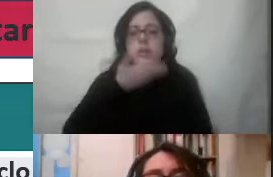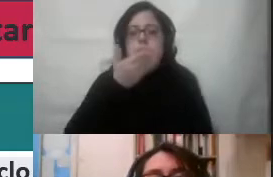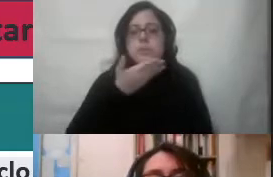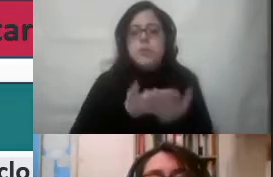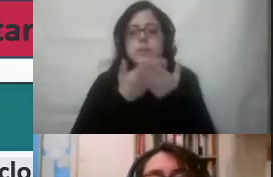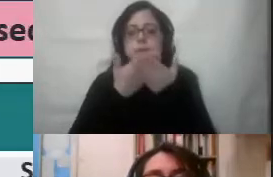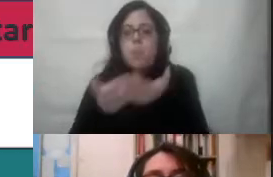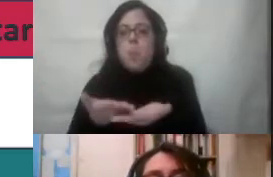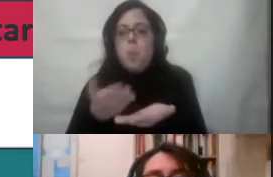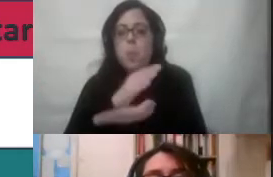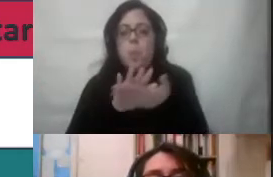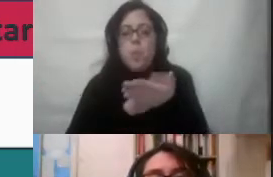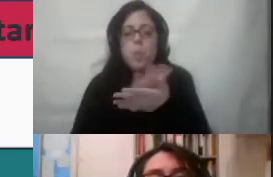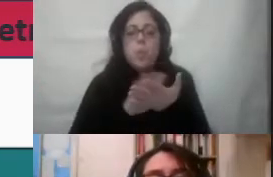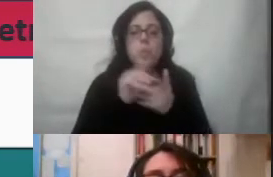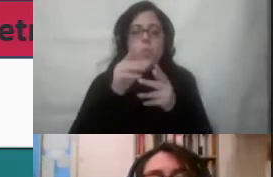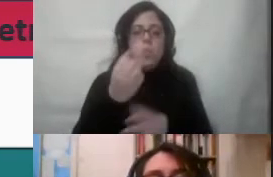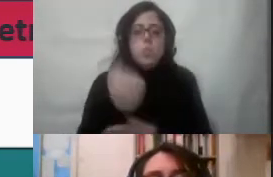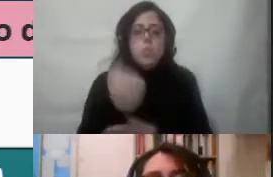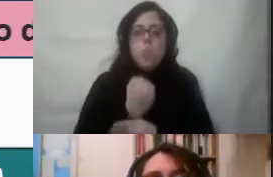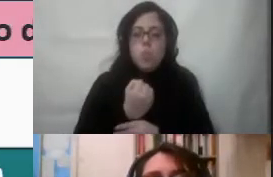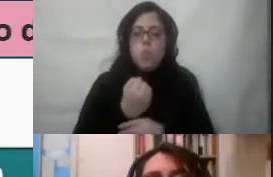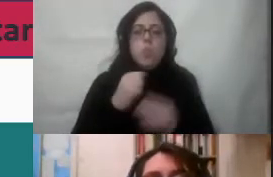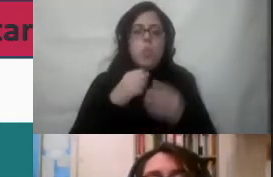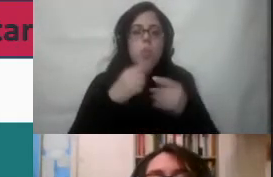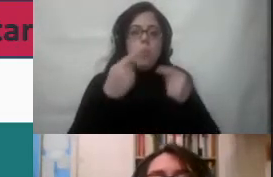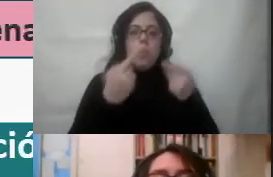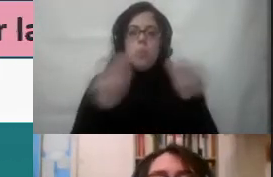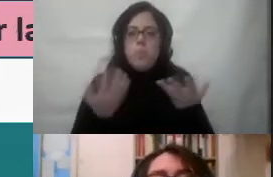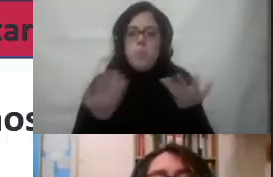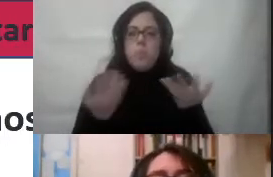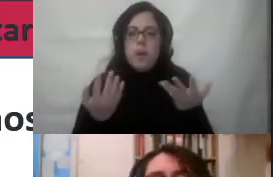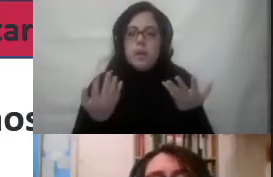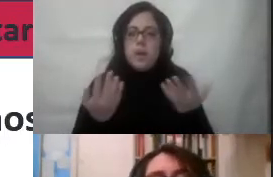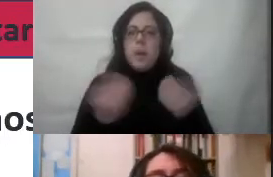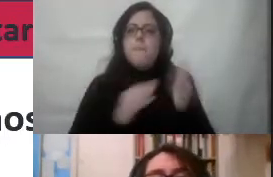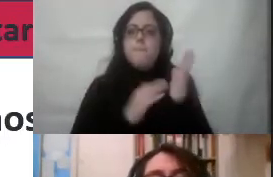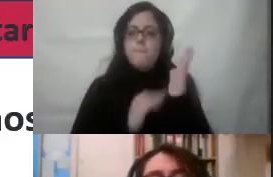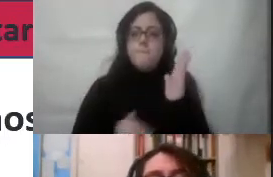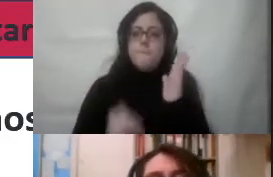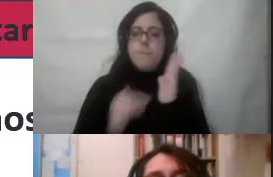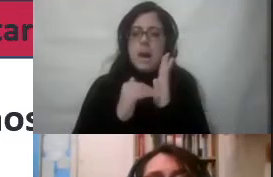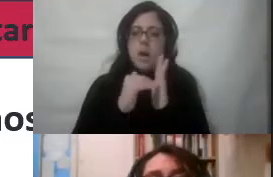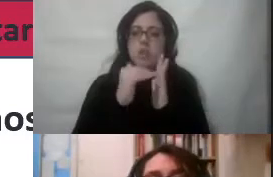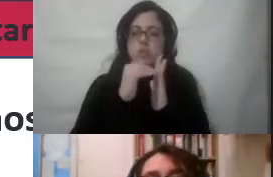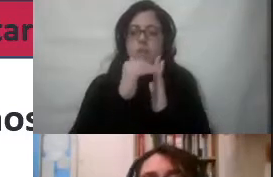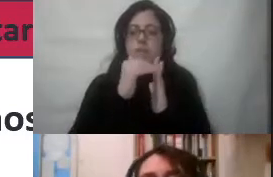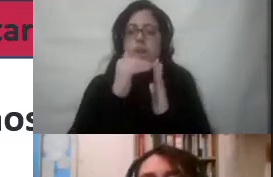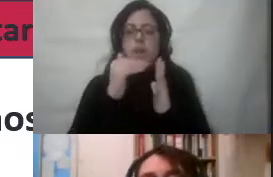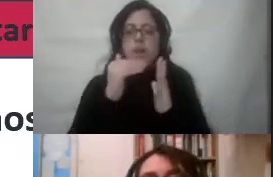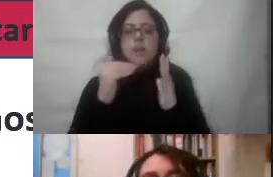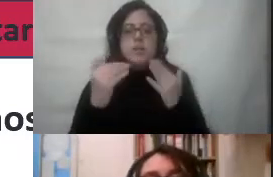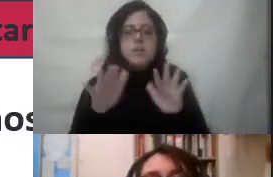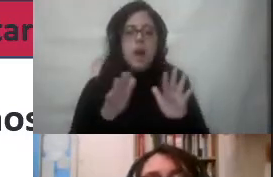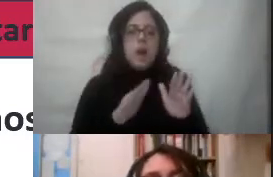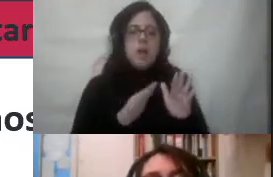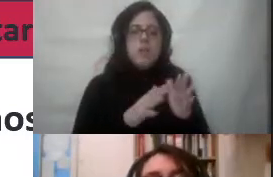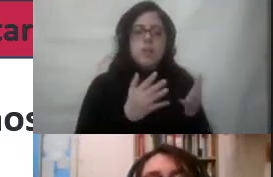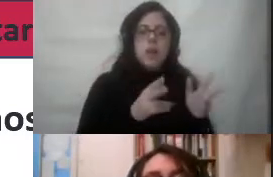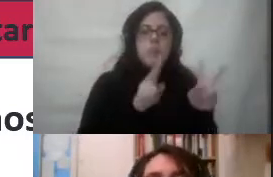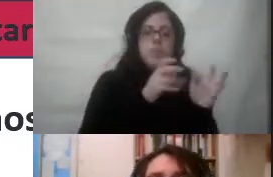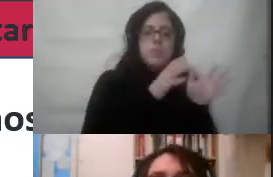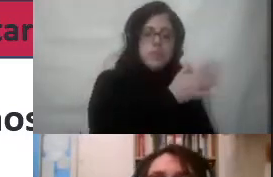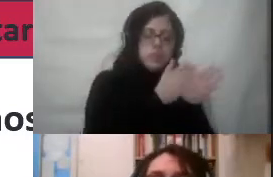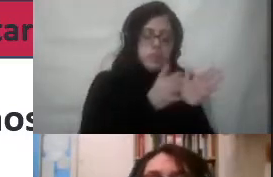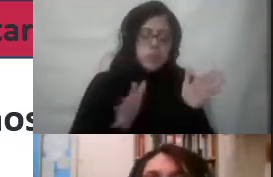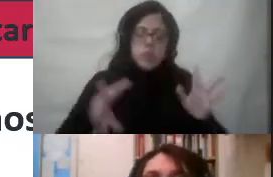que nos sirven para todos estos niveles o etapas de nuestra secuencia de